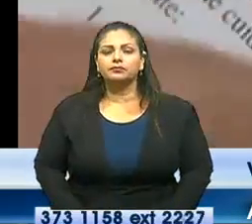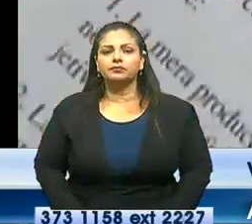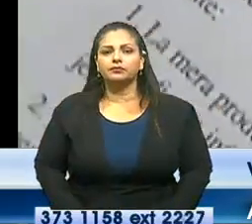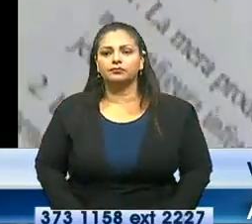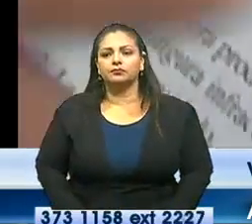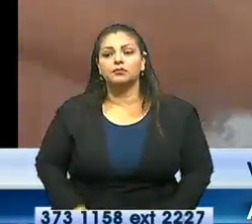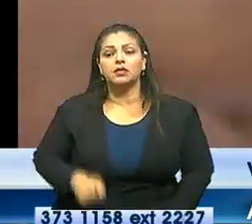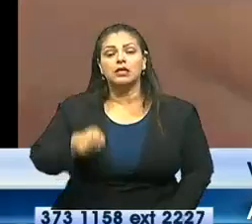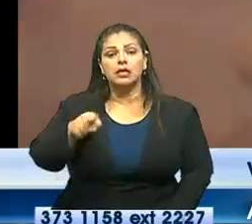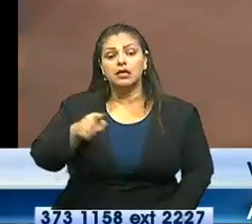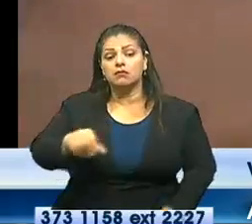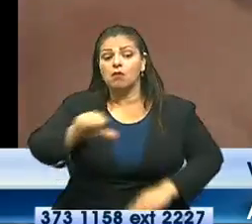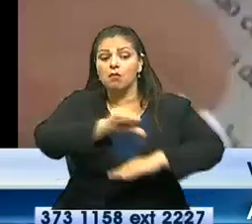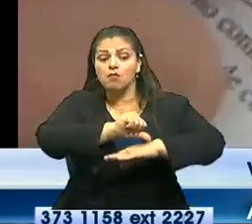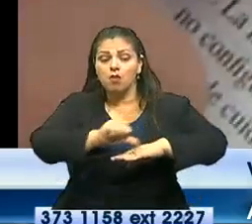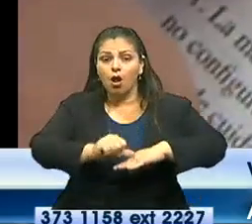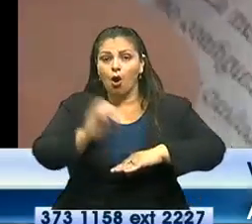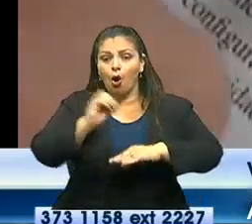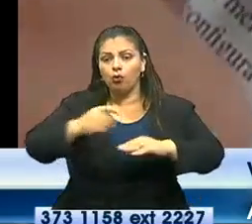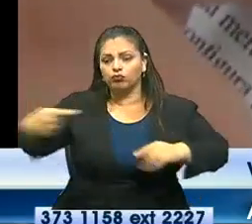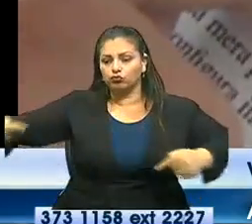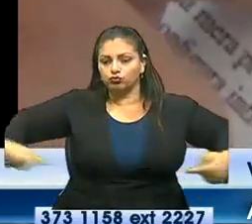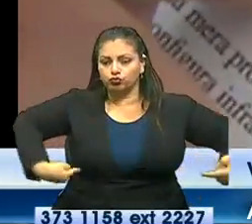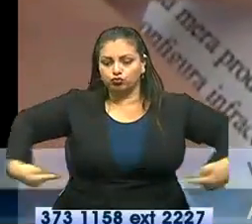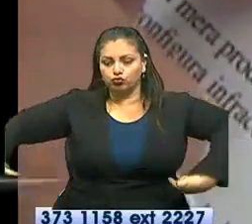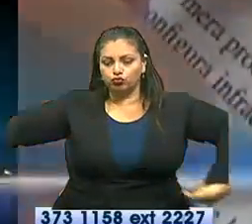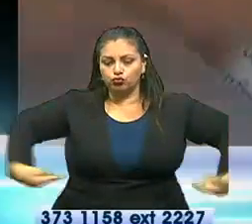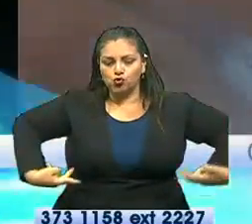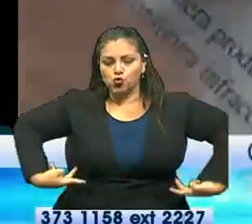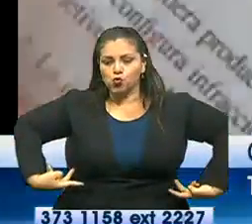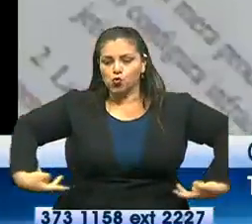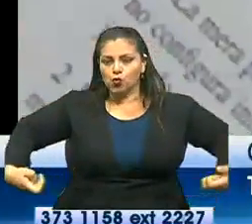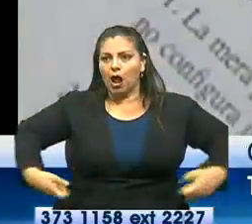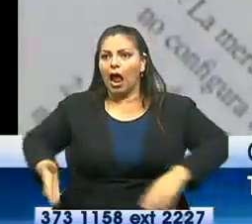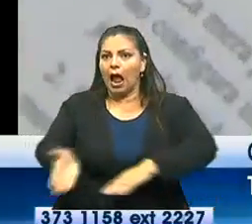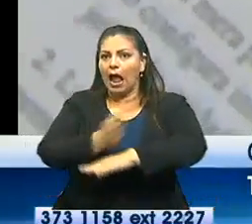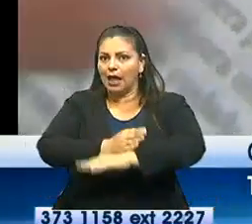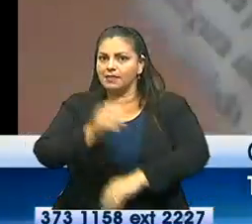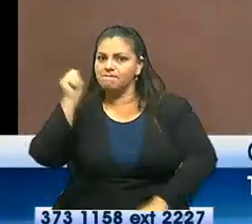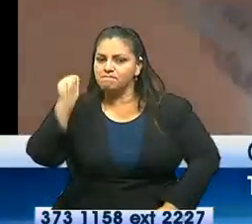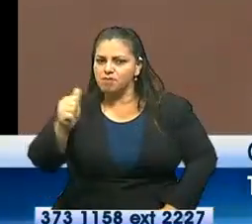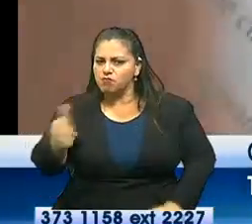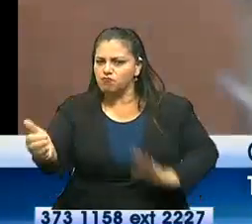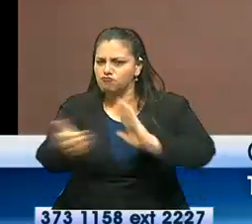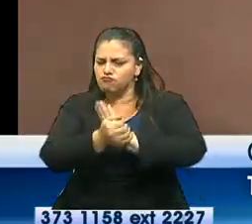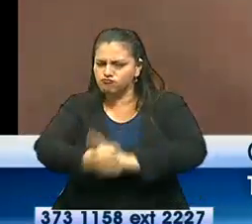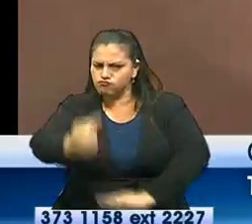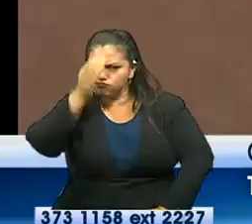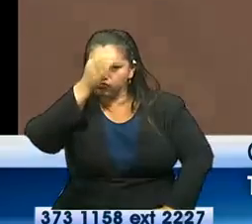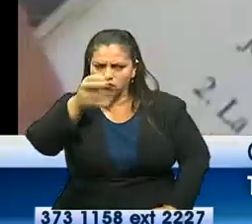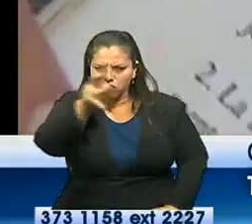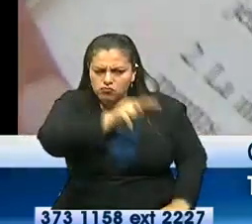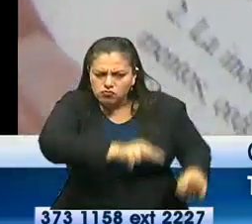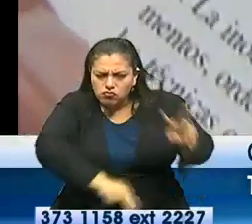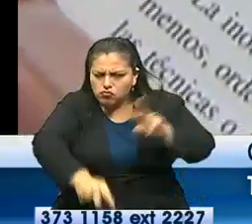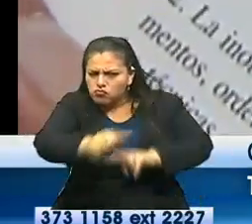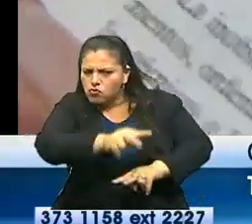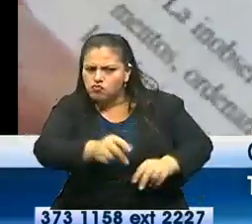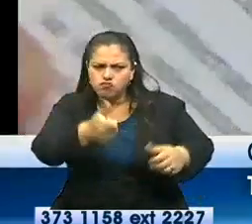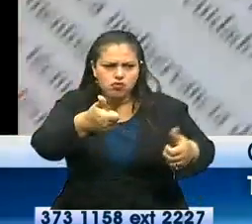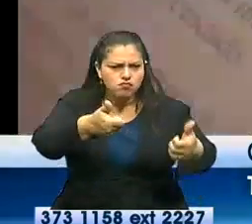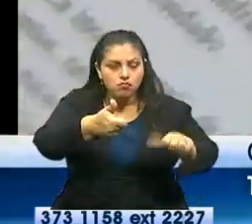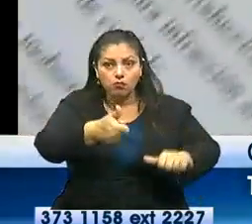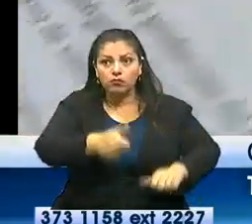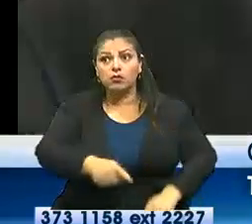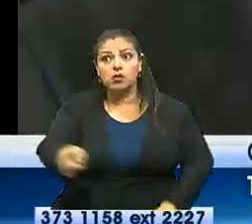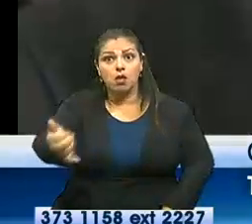poder operar debería existir que las acciones sean peligrosas, ilegítimas, innecesarias, podría enfrentar una pena de